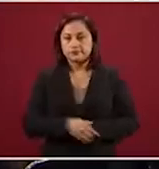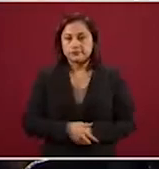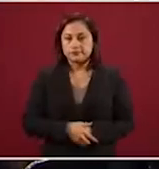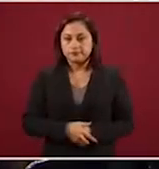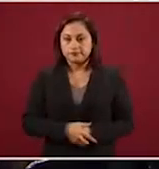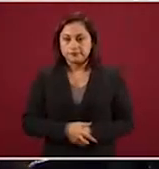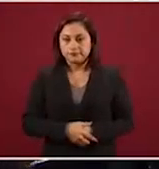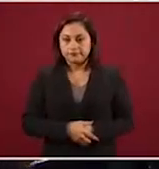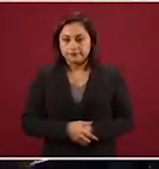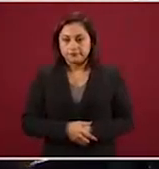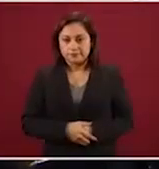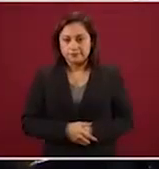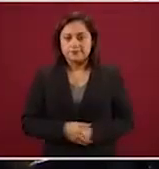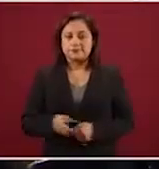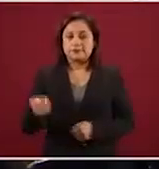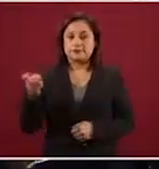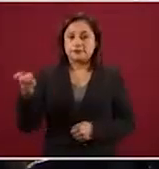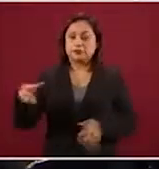eso sí calienta.